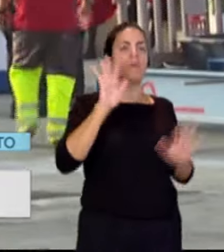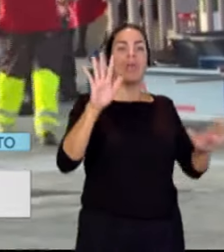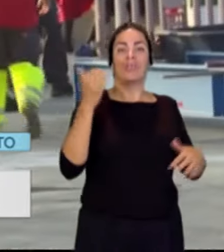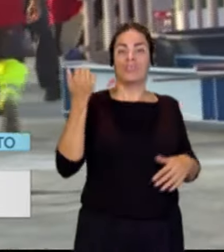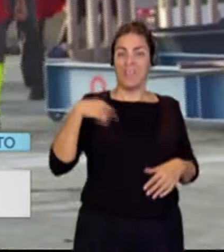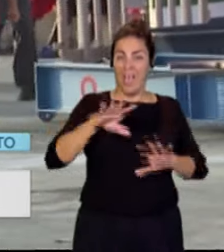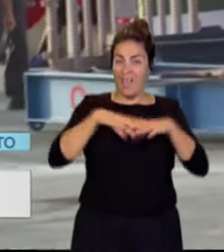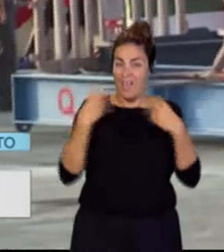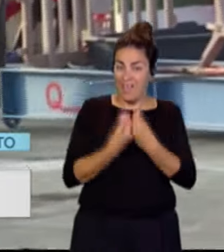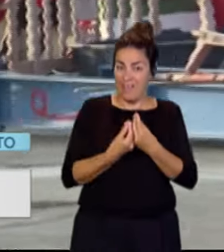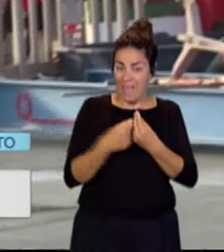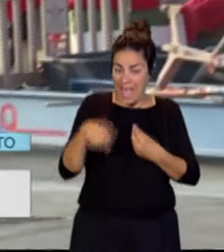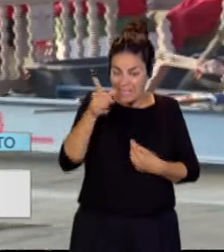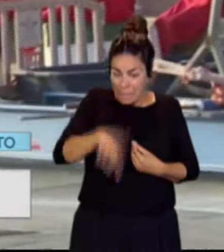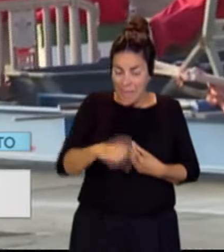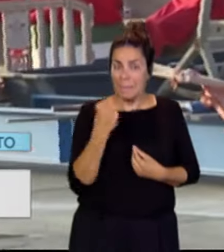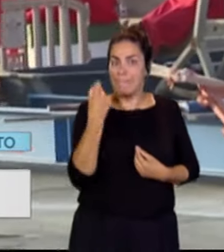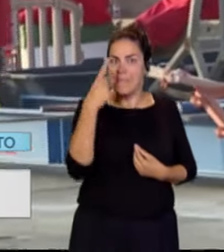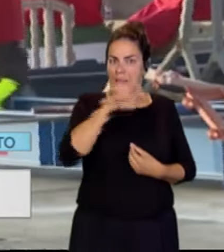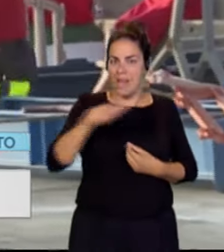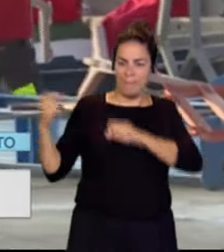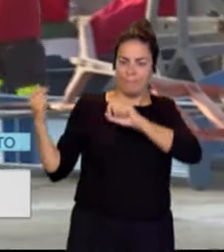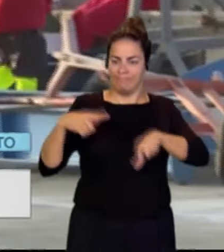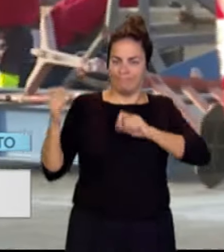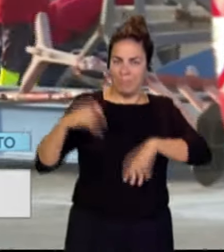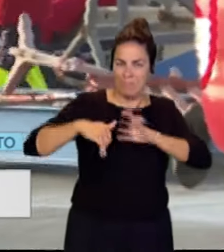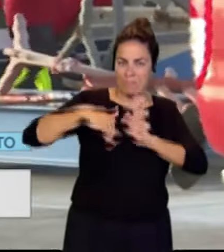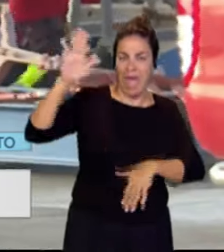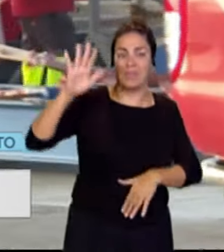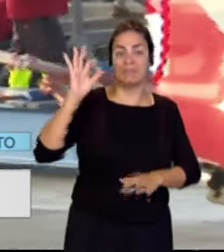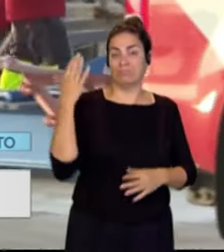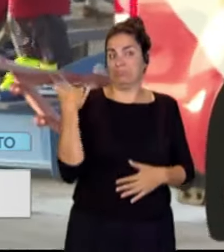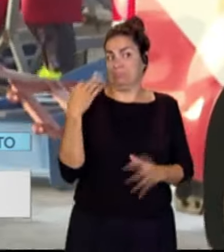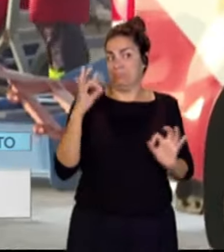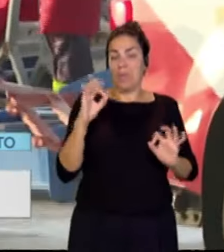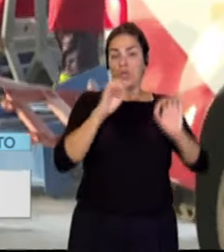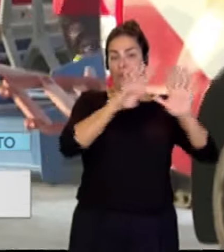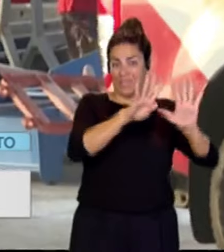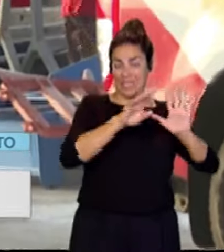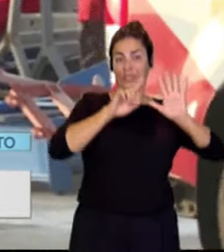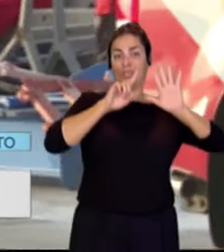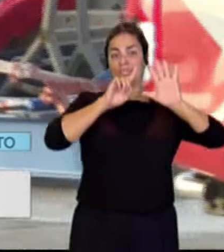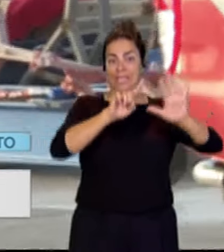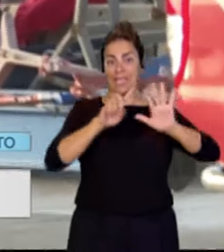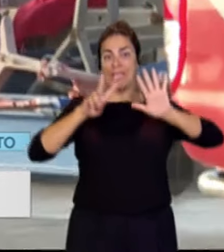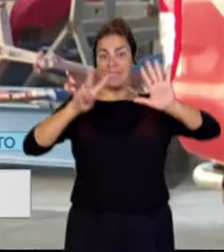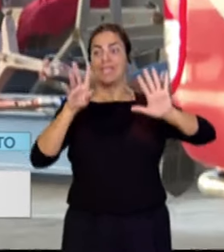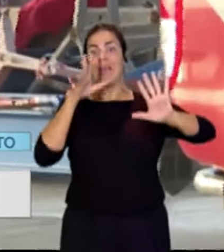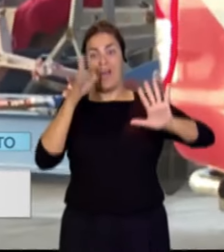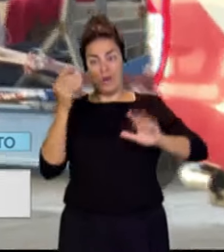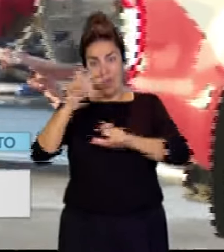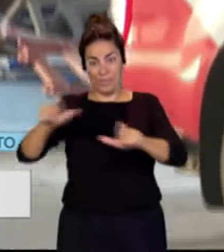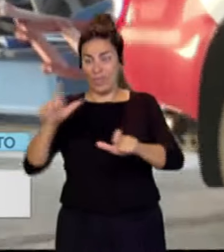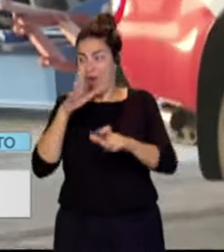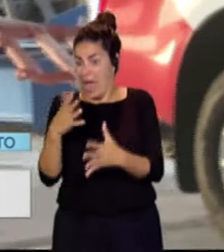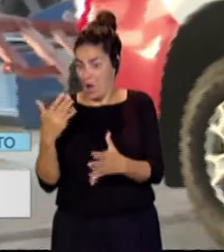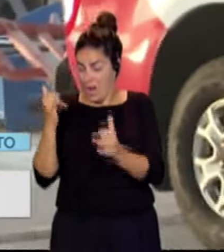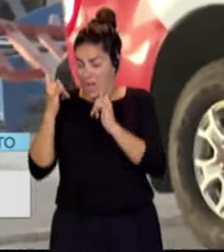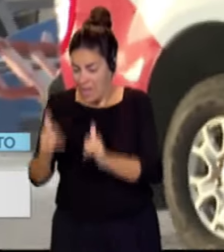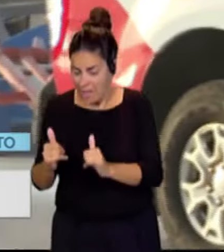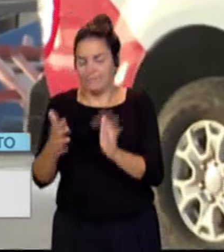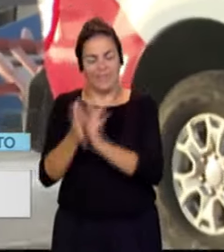llegado este mes estábamos en 967 y justo con estas personas Pues ya son exactamente 100